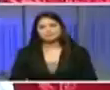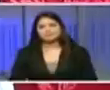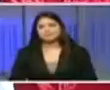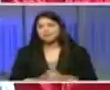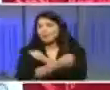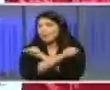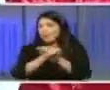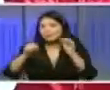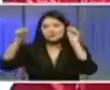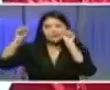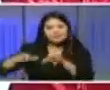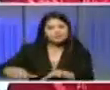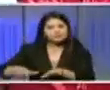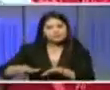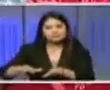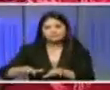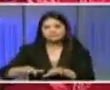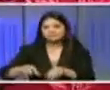Irrenunciable.